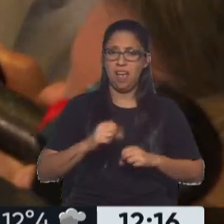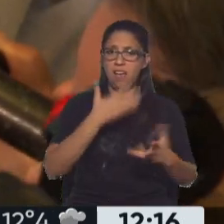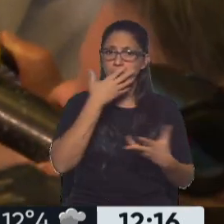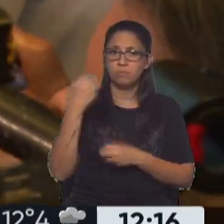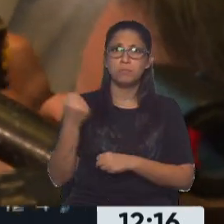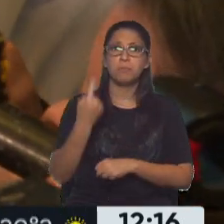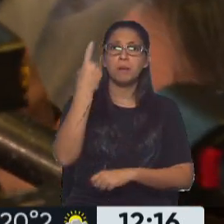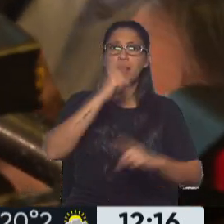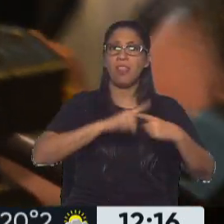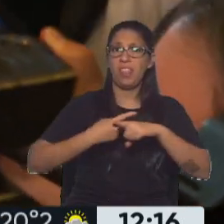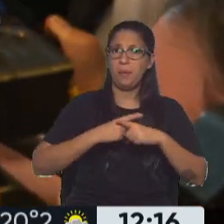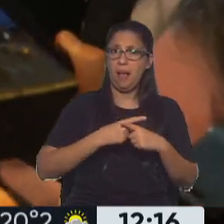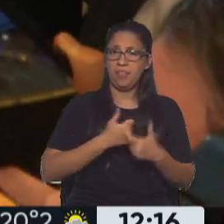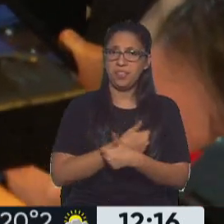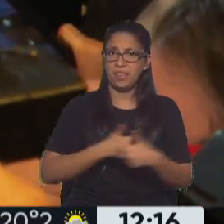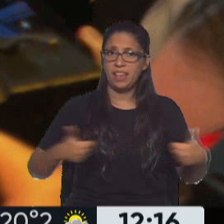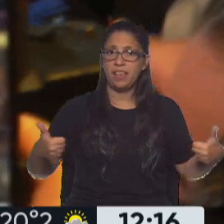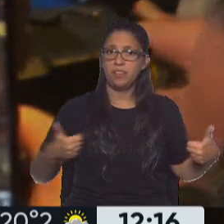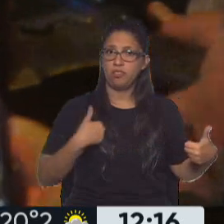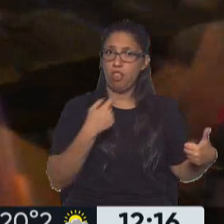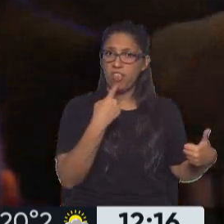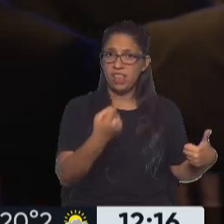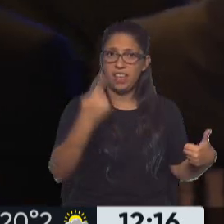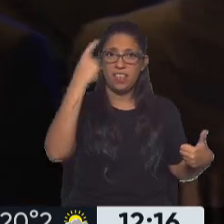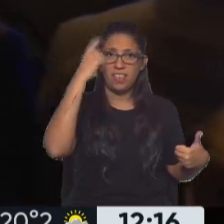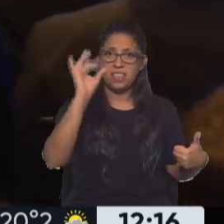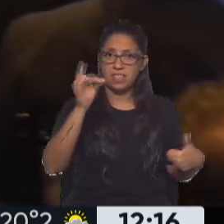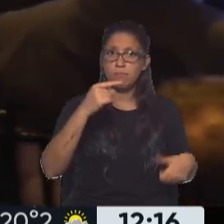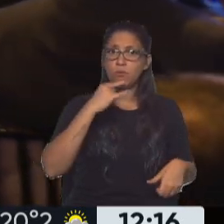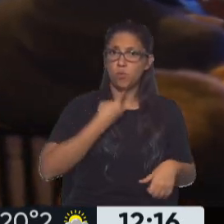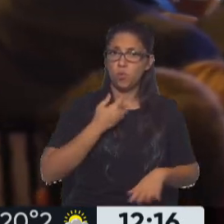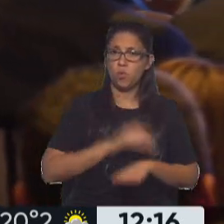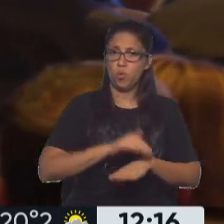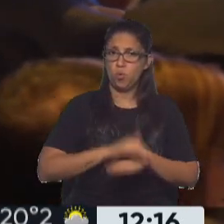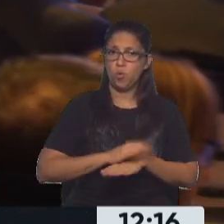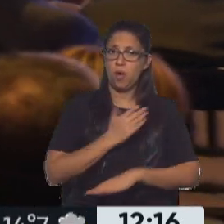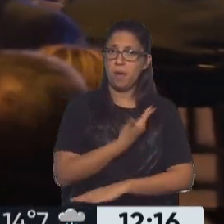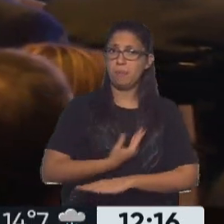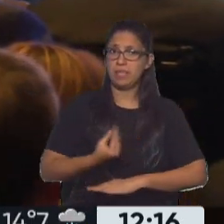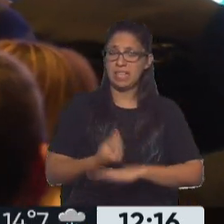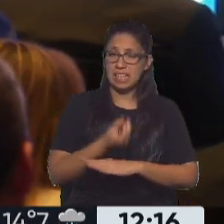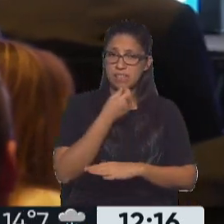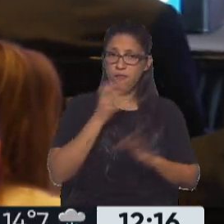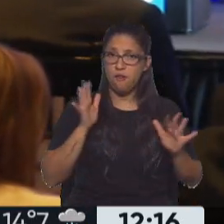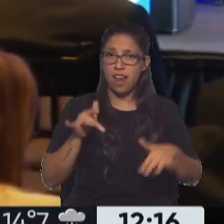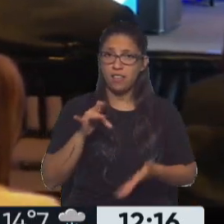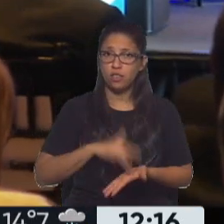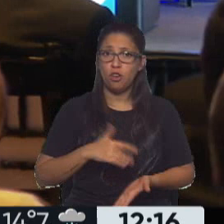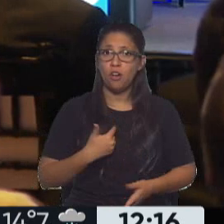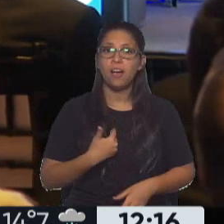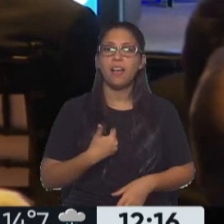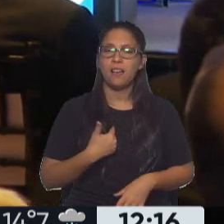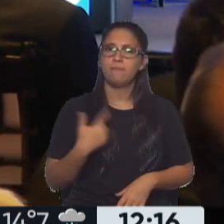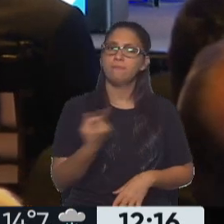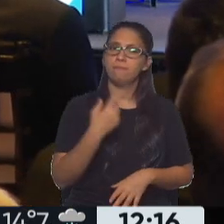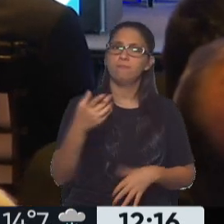el primer debate que si el 10 de diciembre tengo la responsabilidad de gobernar la Argentina, vamos a